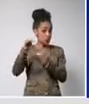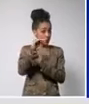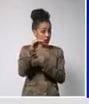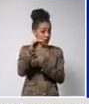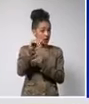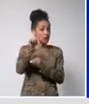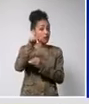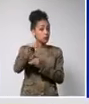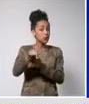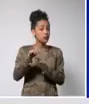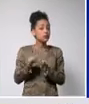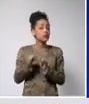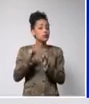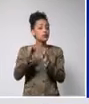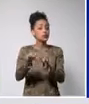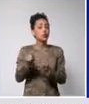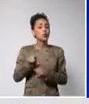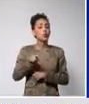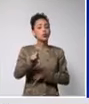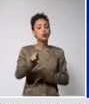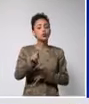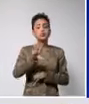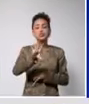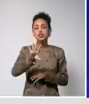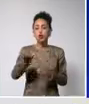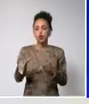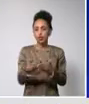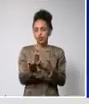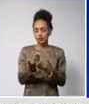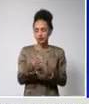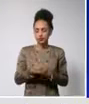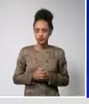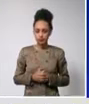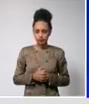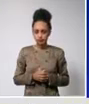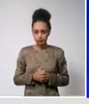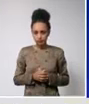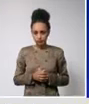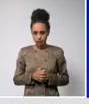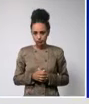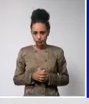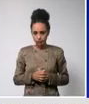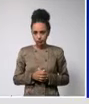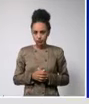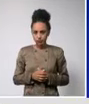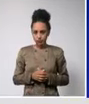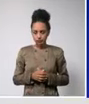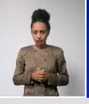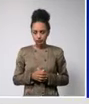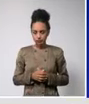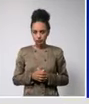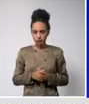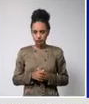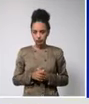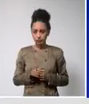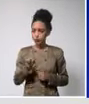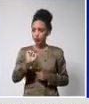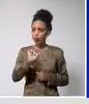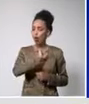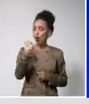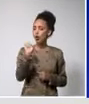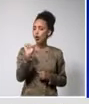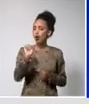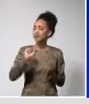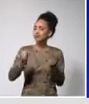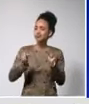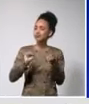tenido en los últimos 5 días. Realmente no se logra una estabilidad